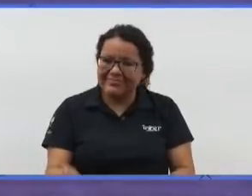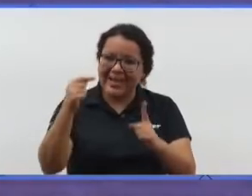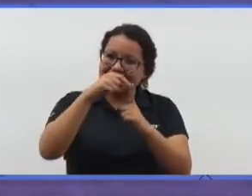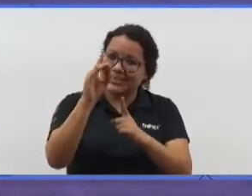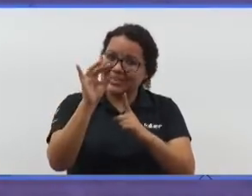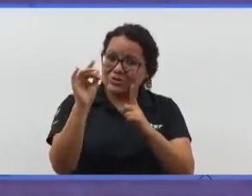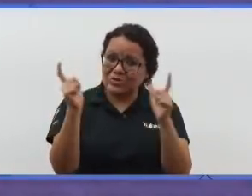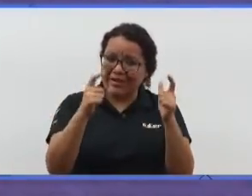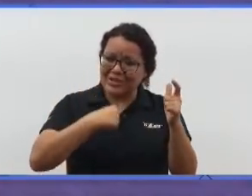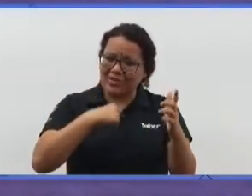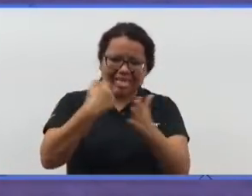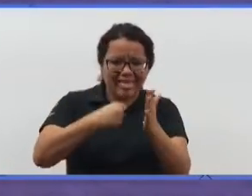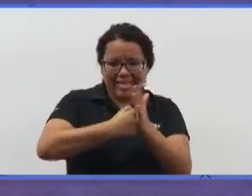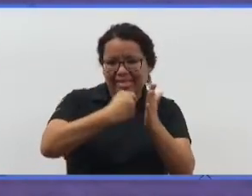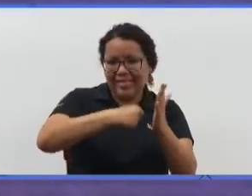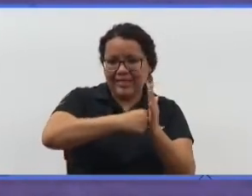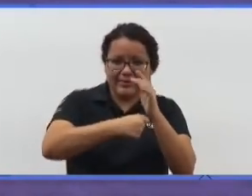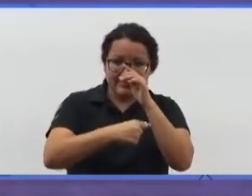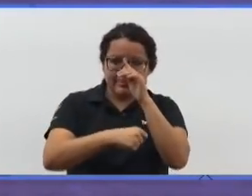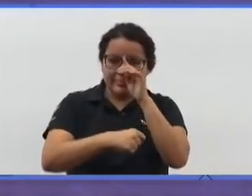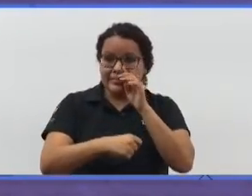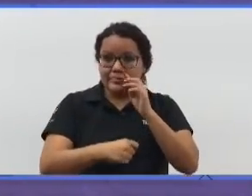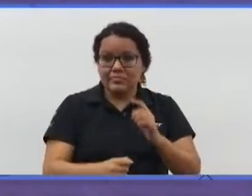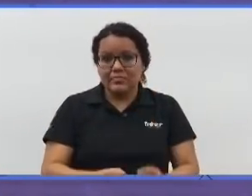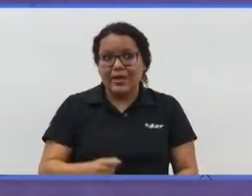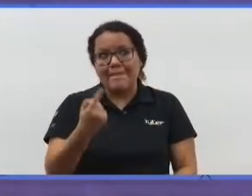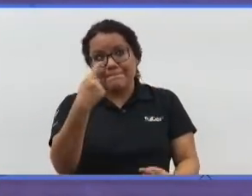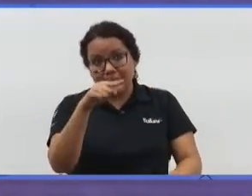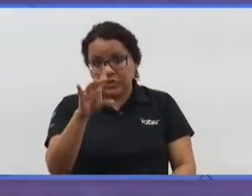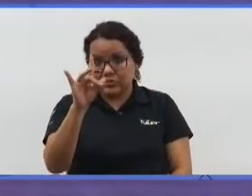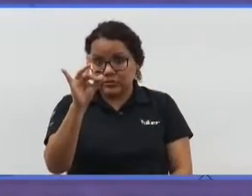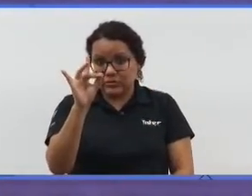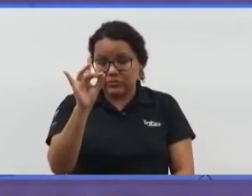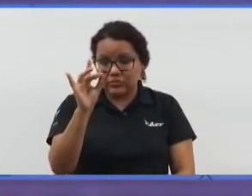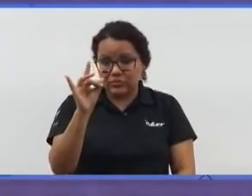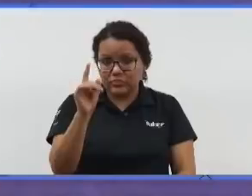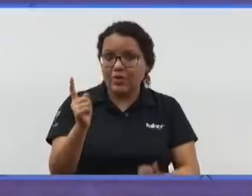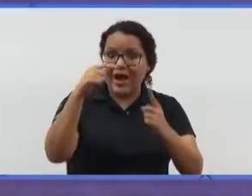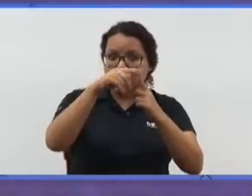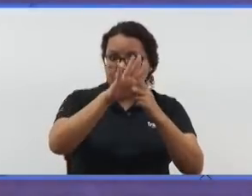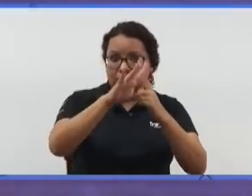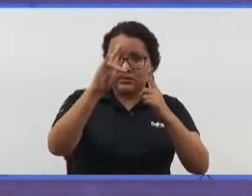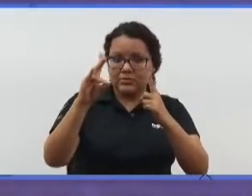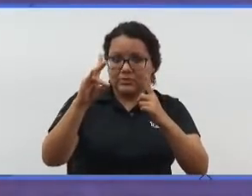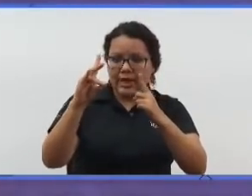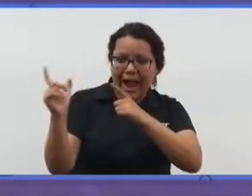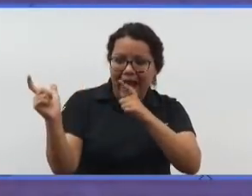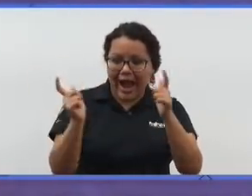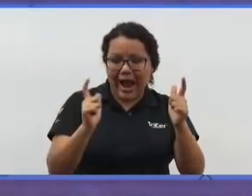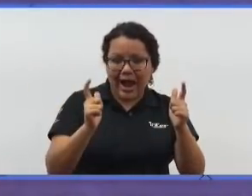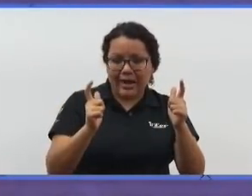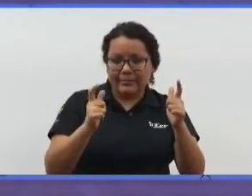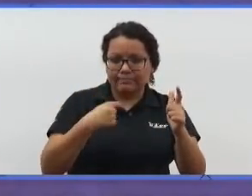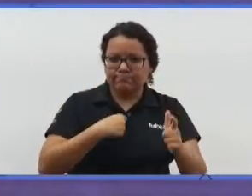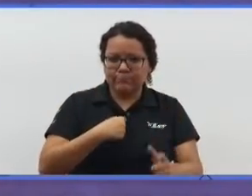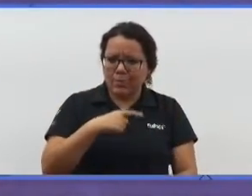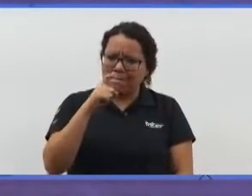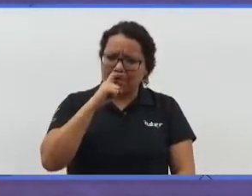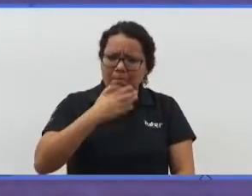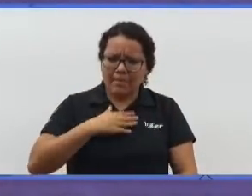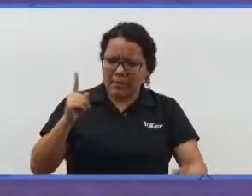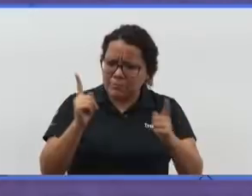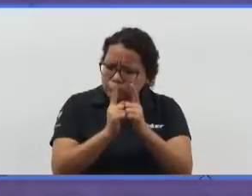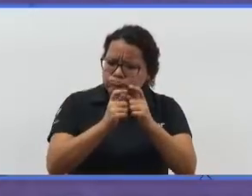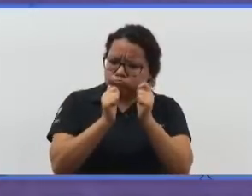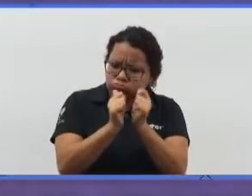de los 18 años a los 47 años dedique toda una vida a trabajar con él mañana